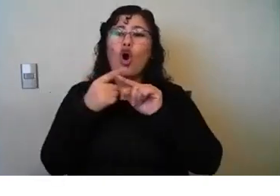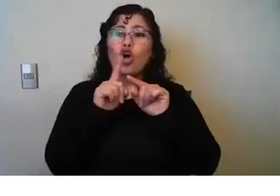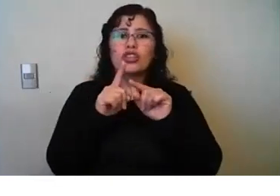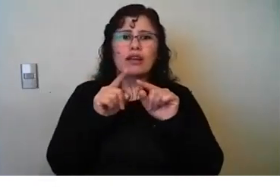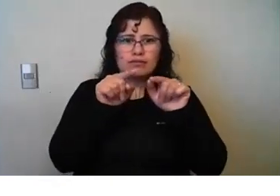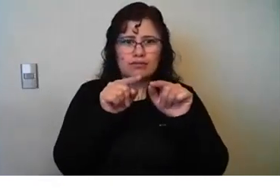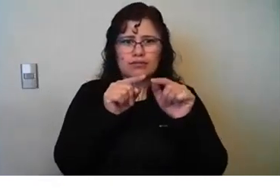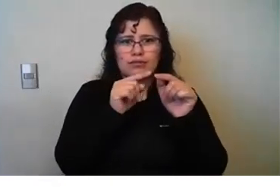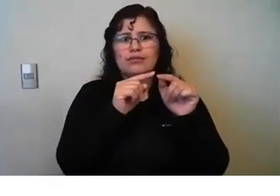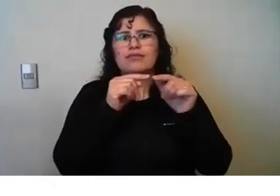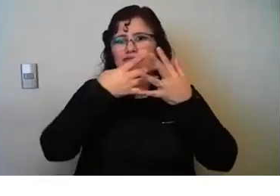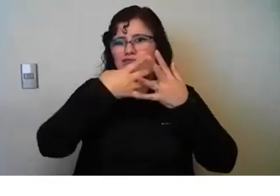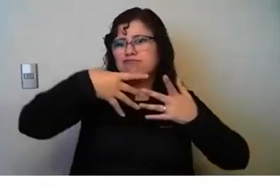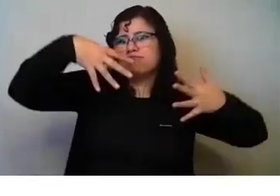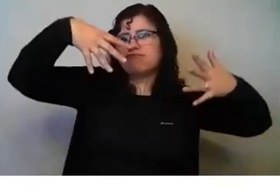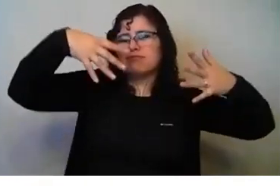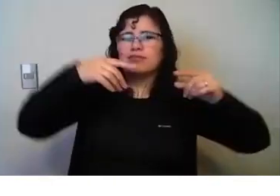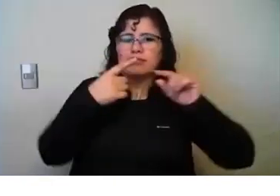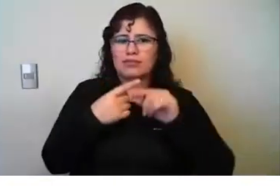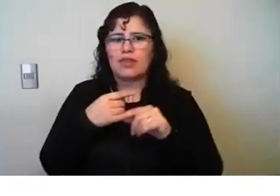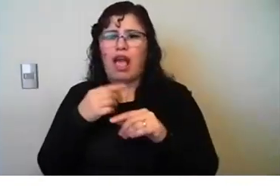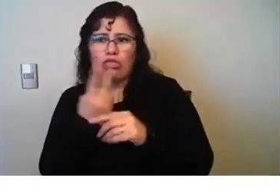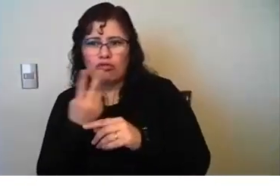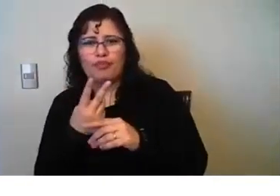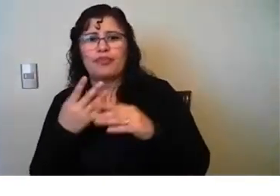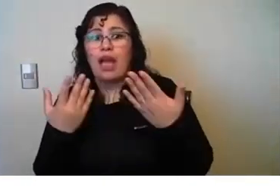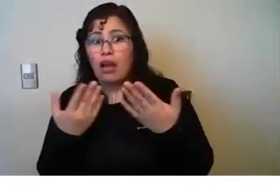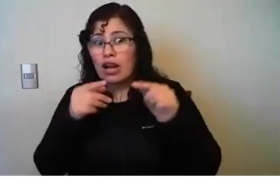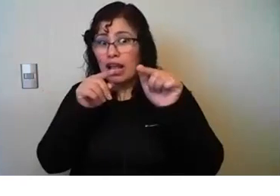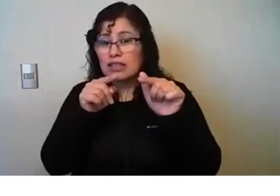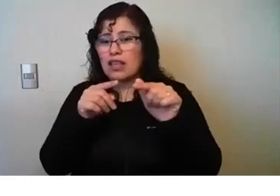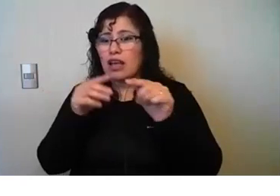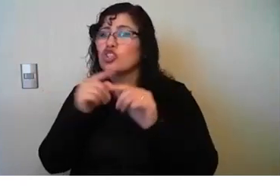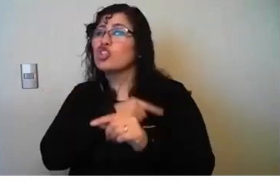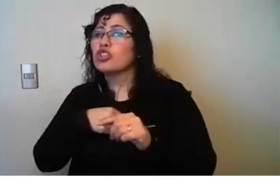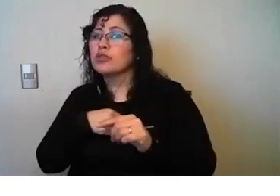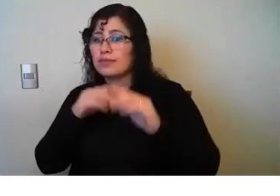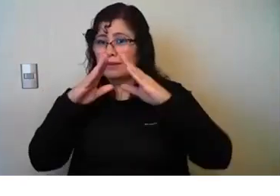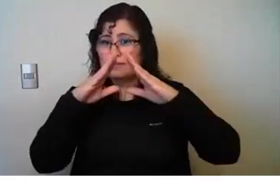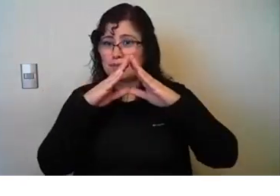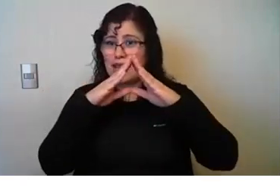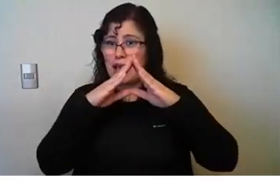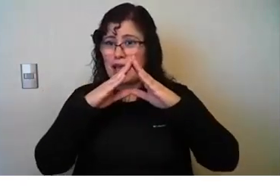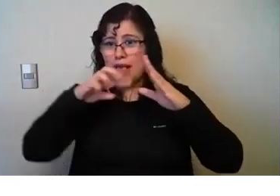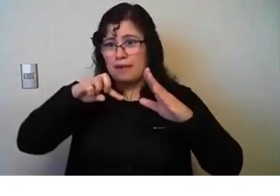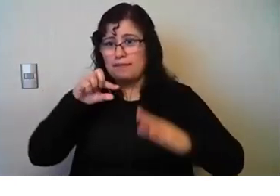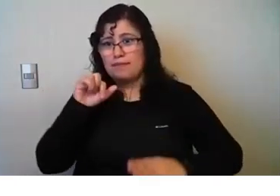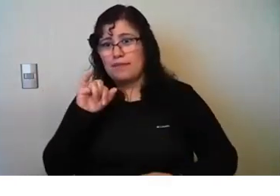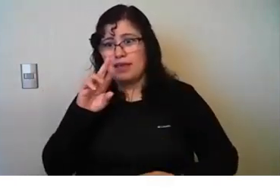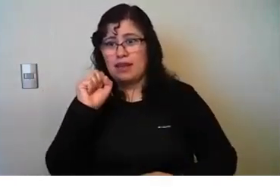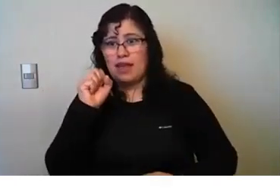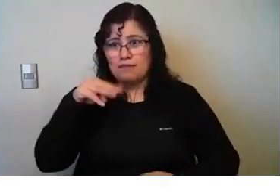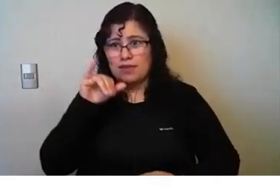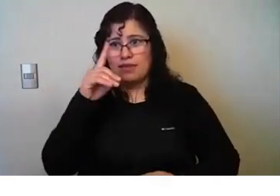saliendo. En este caso, de esta célula piramidal, que está en la quinta capa, es una